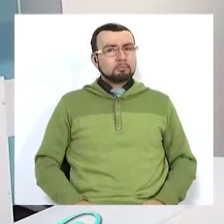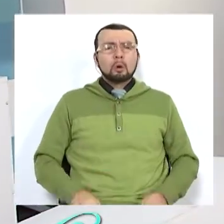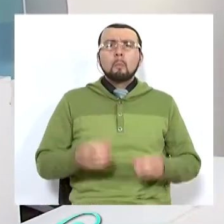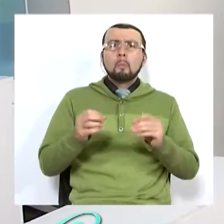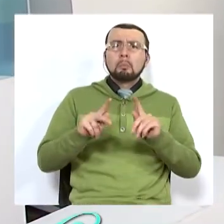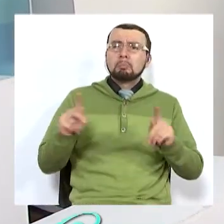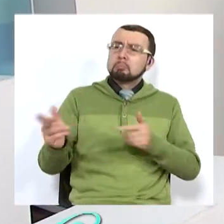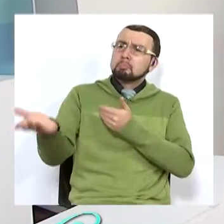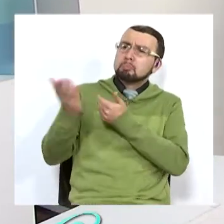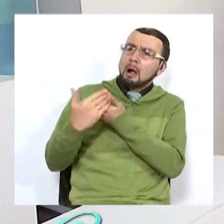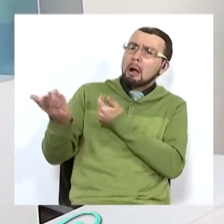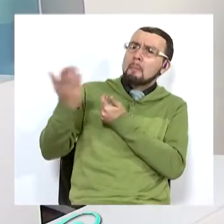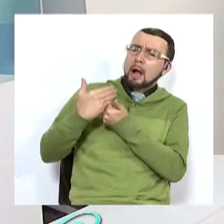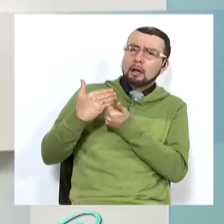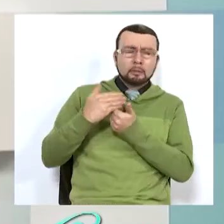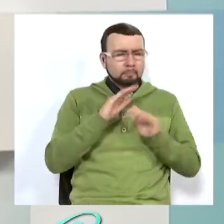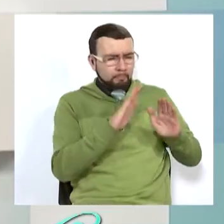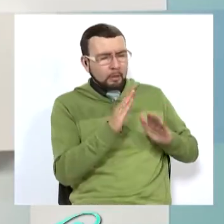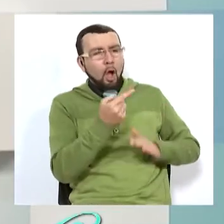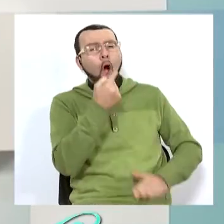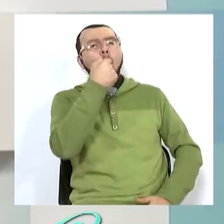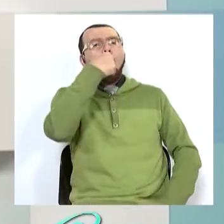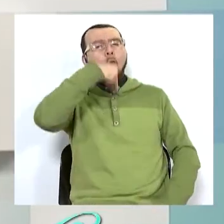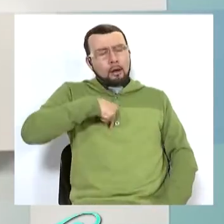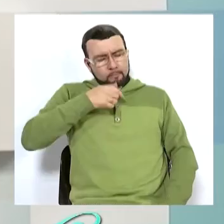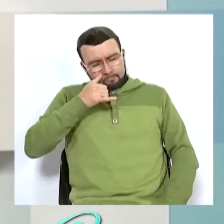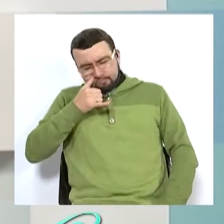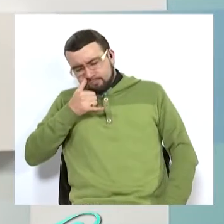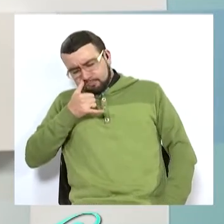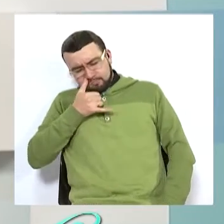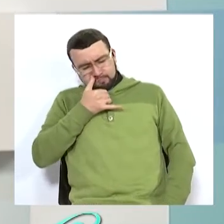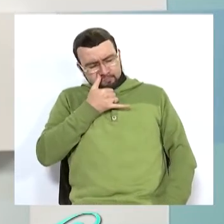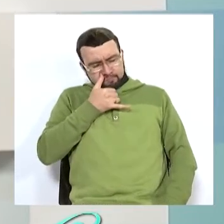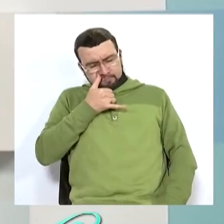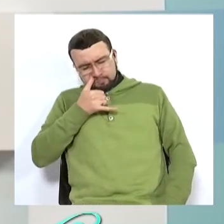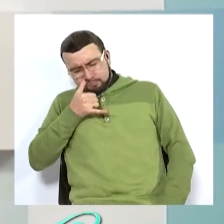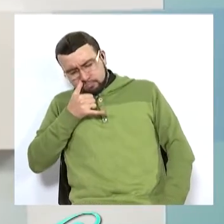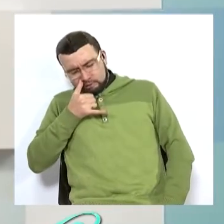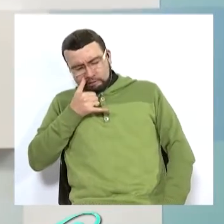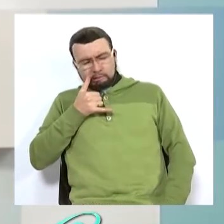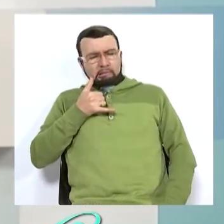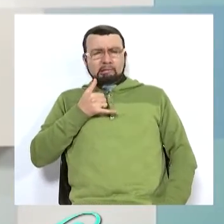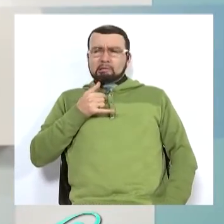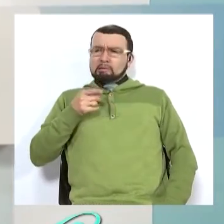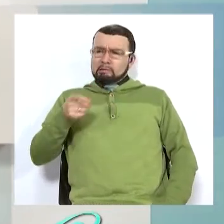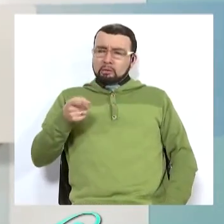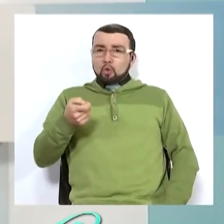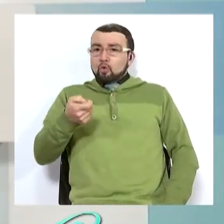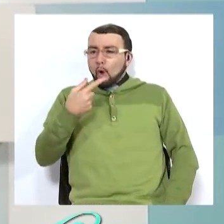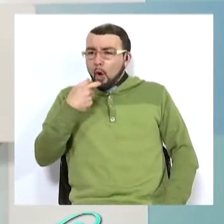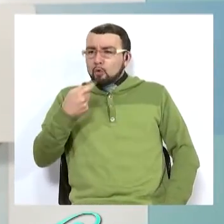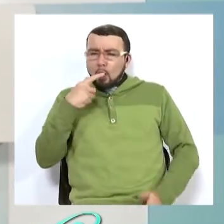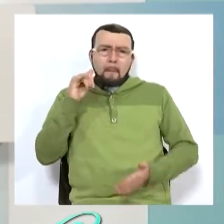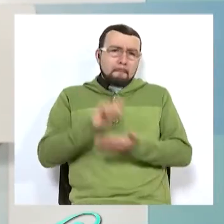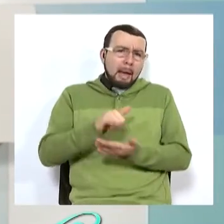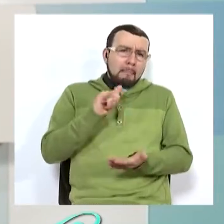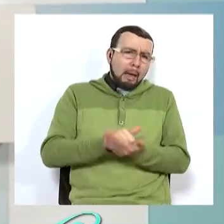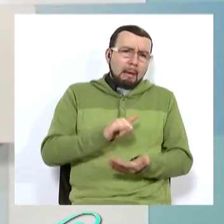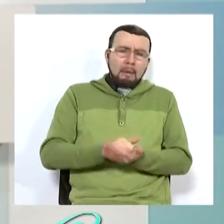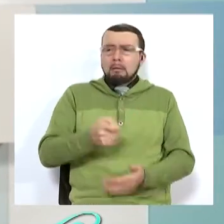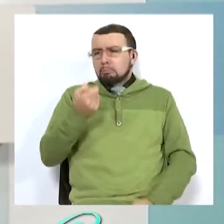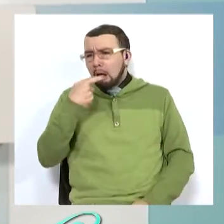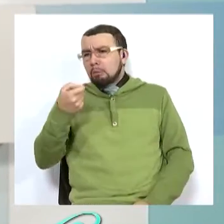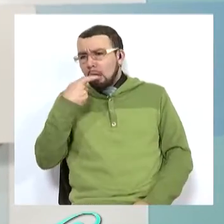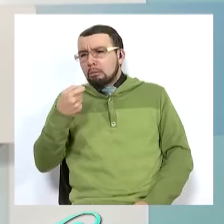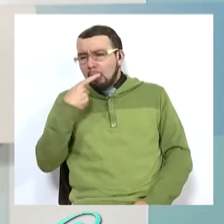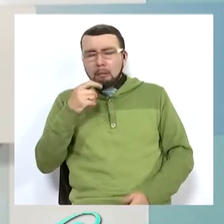tenemos que le hacemos endoscopia y después de un tiempo de estar tomando y tomando medicamentos, cuando hacemos la